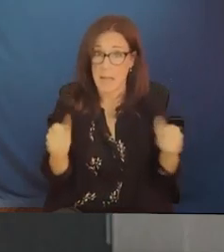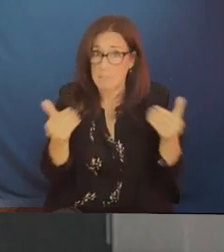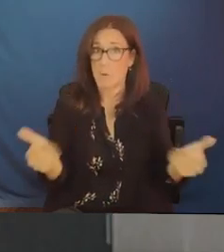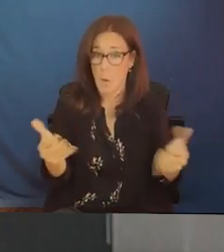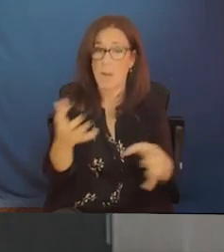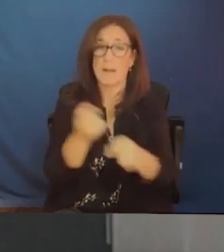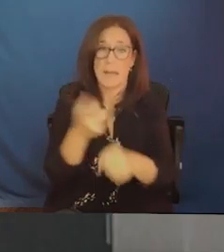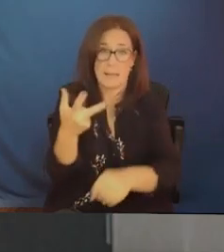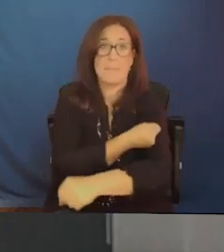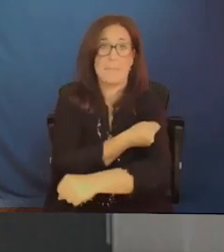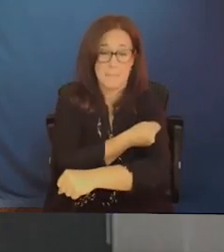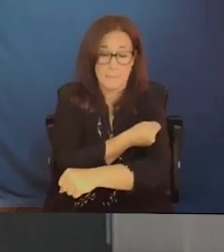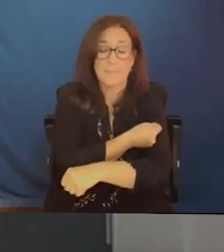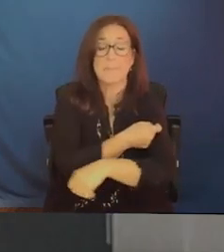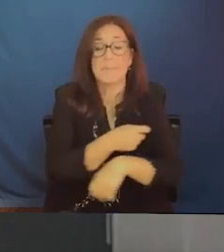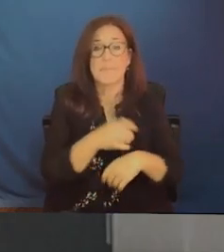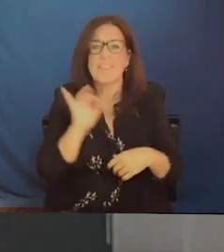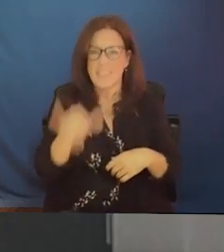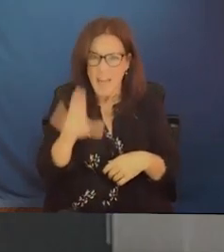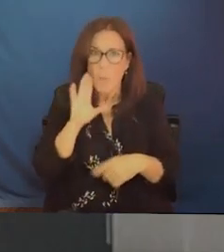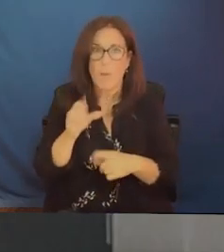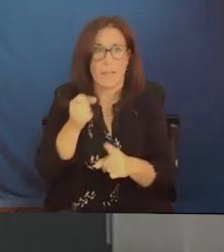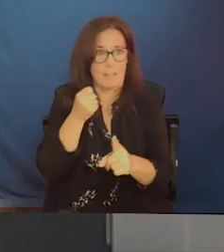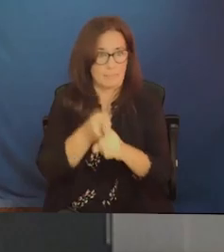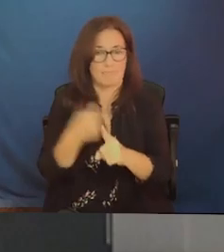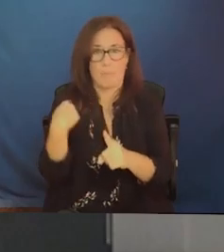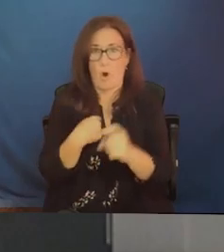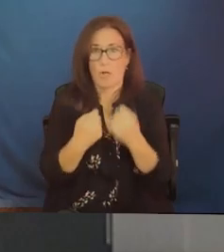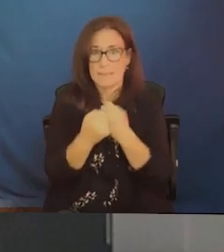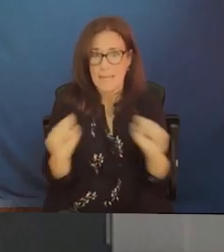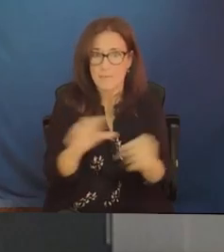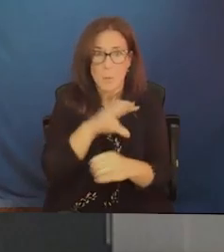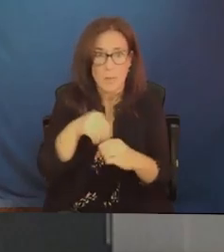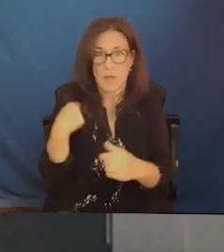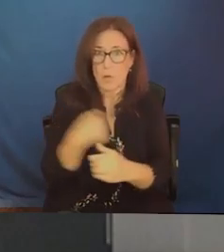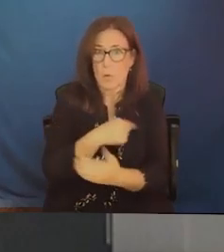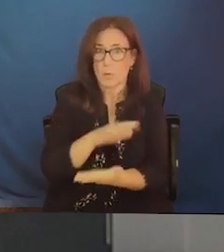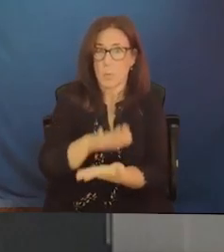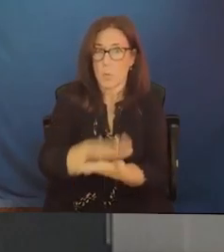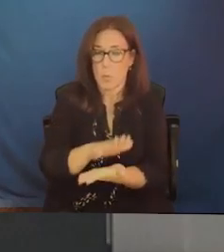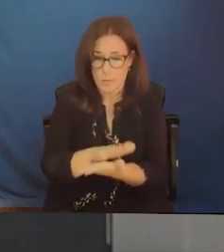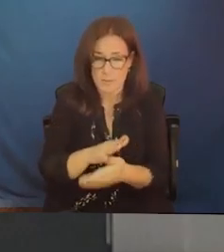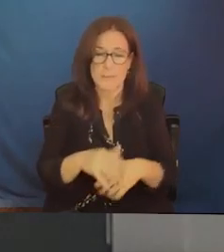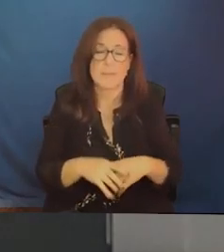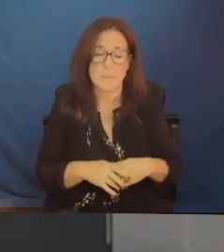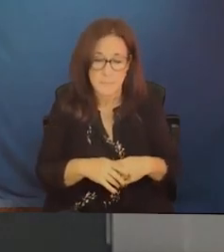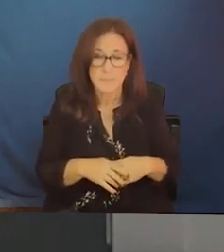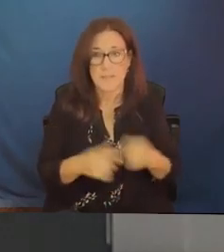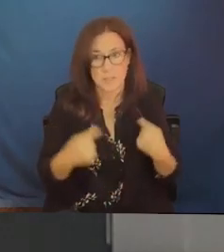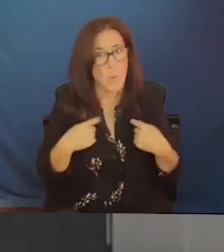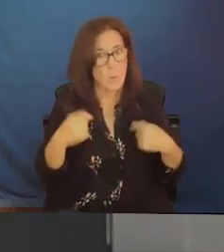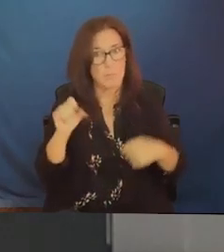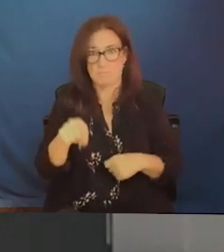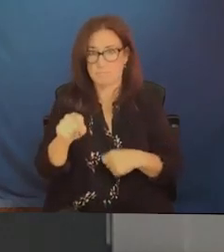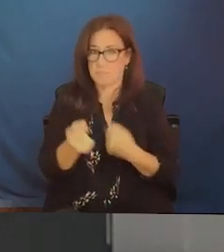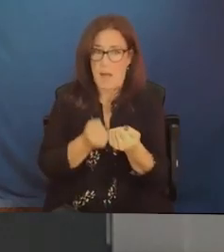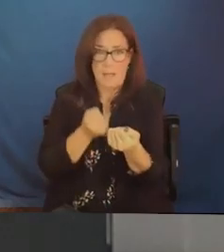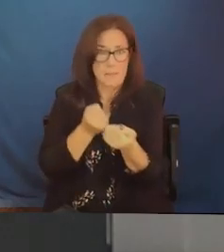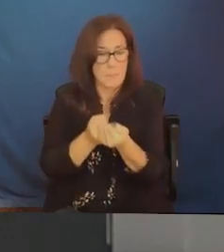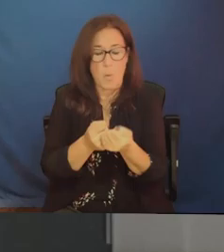cual entiendo que va a tener un enorme impacto en nuestra seguridad y nuestra salud aquí en este distrito así que estoy a favor